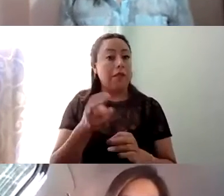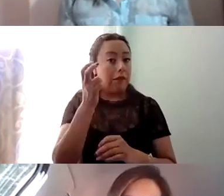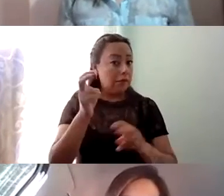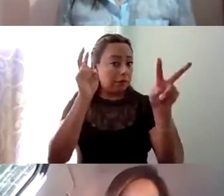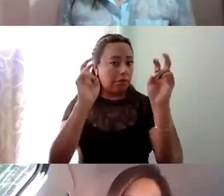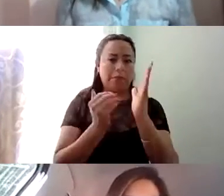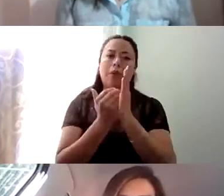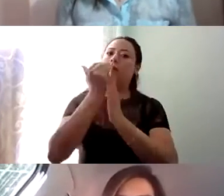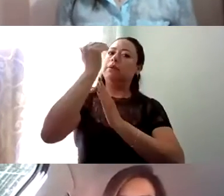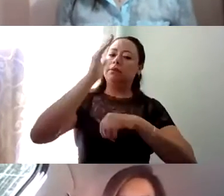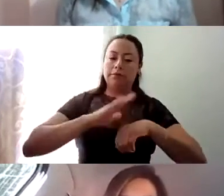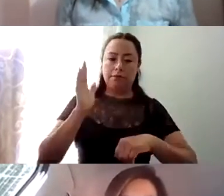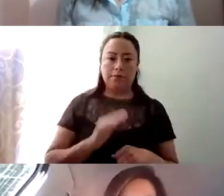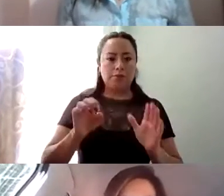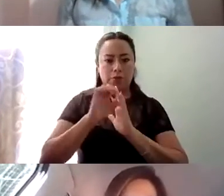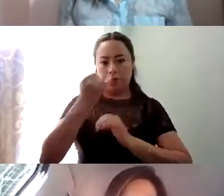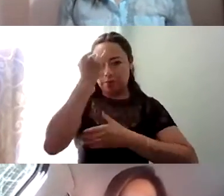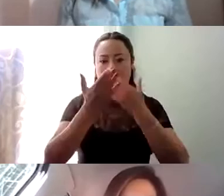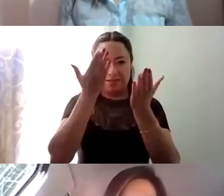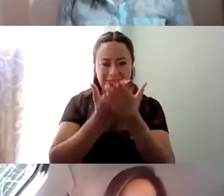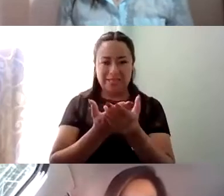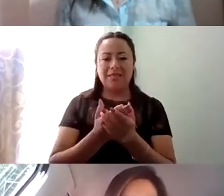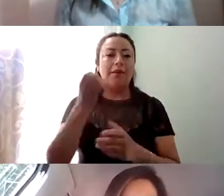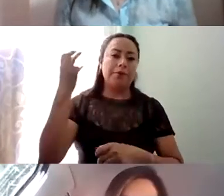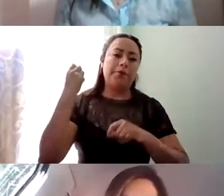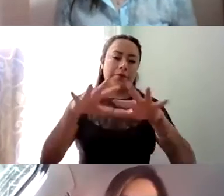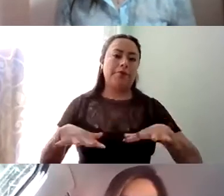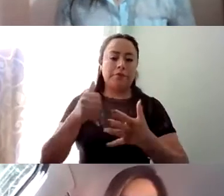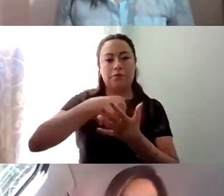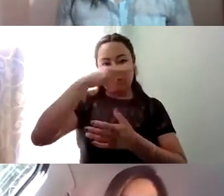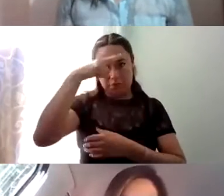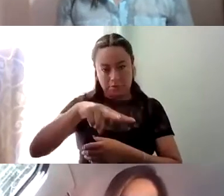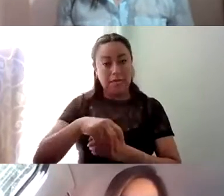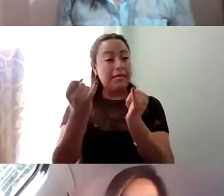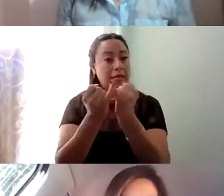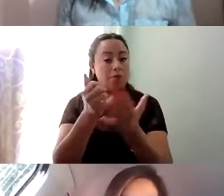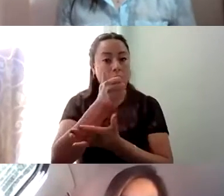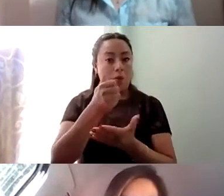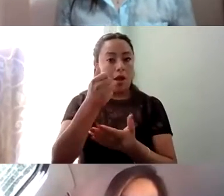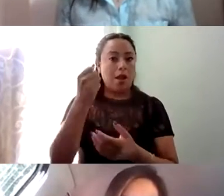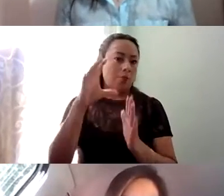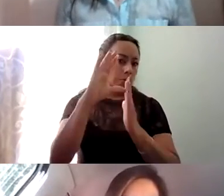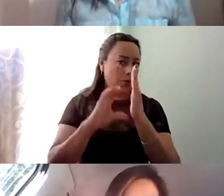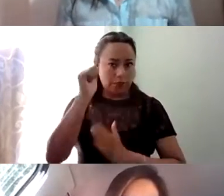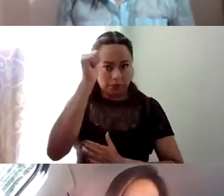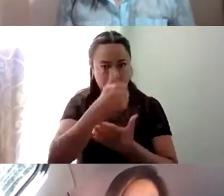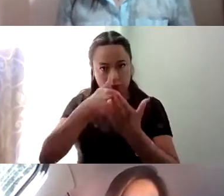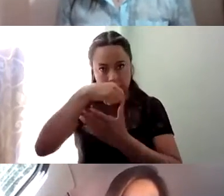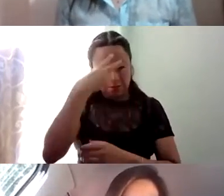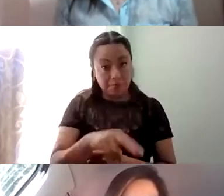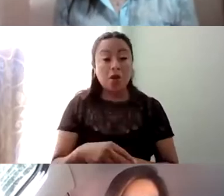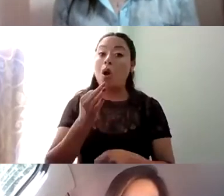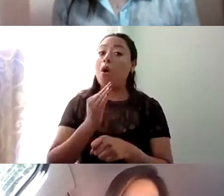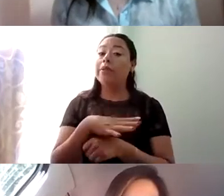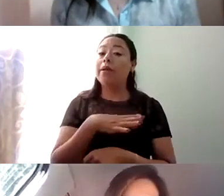tuvieron a bien hacer en el Congreso de la Ciudad de México y a través de la Constitución de la Ciudad de México, pues ahora tenemos oficinas de la Ciudad de México en